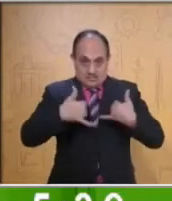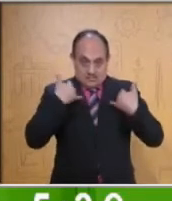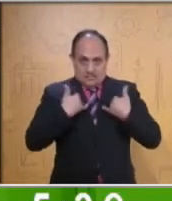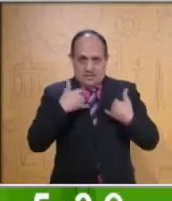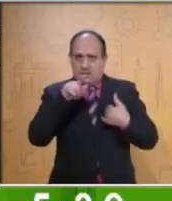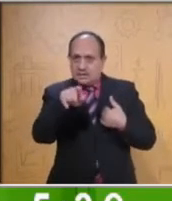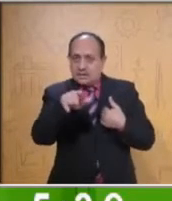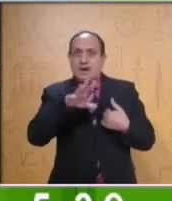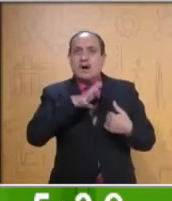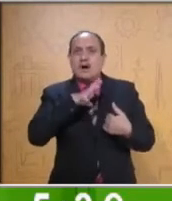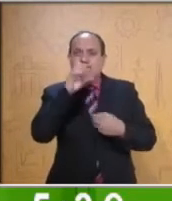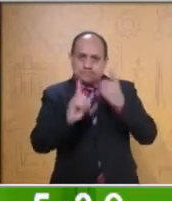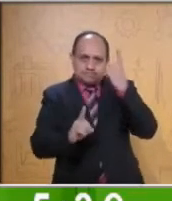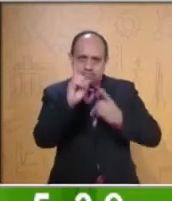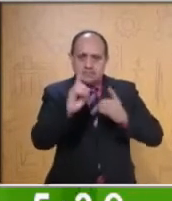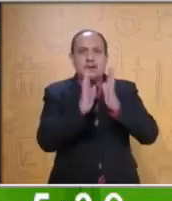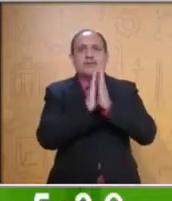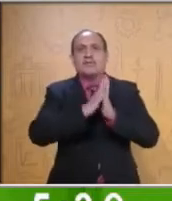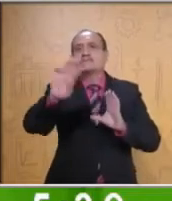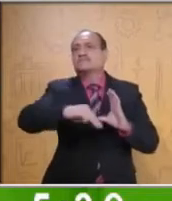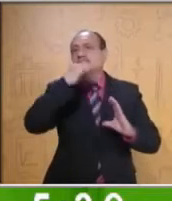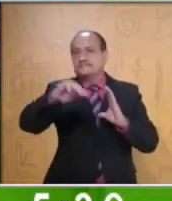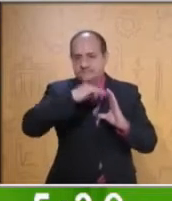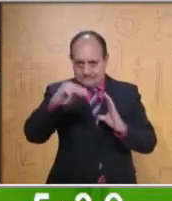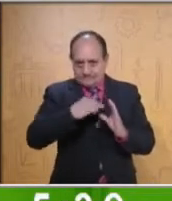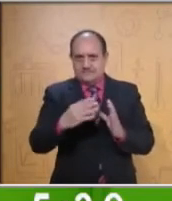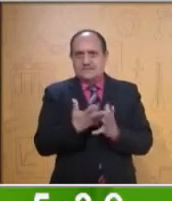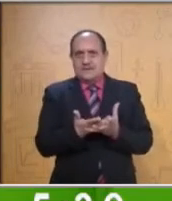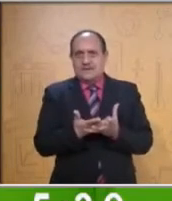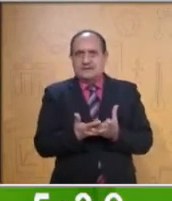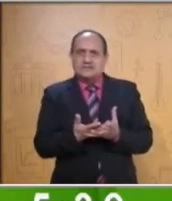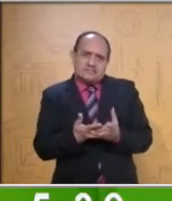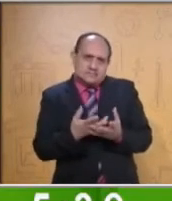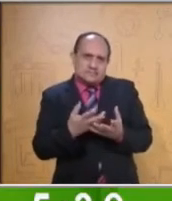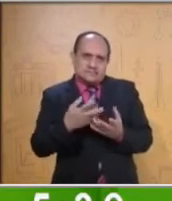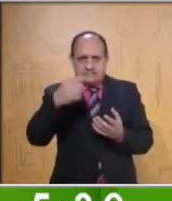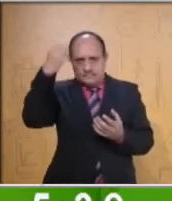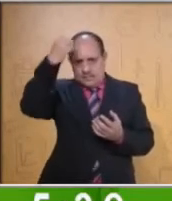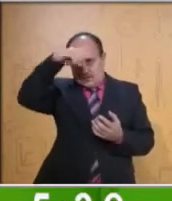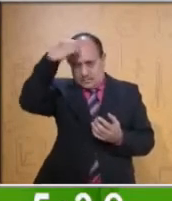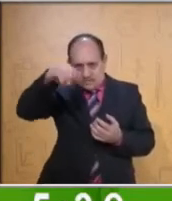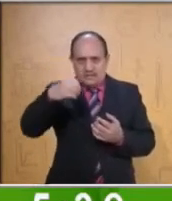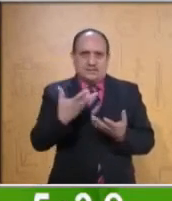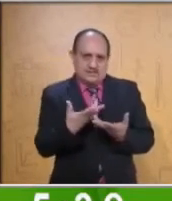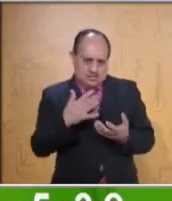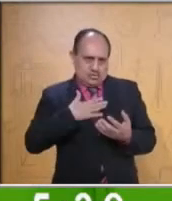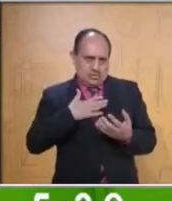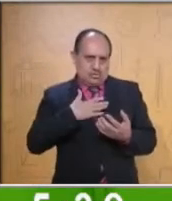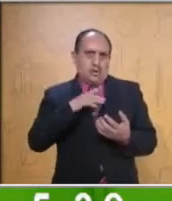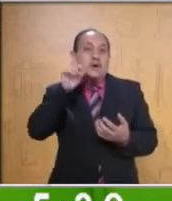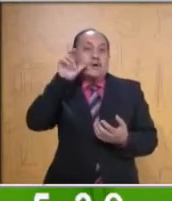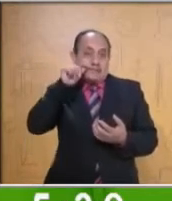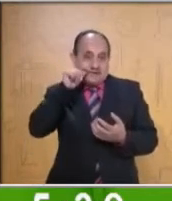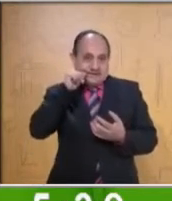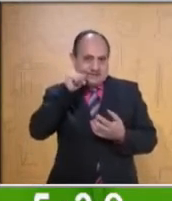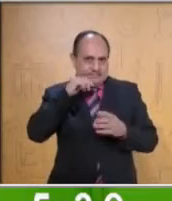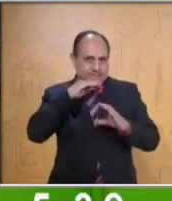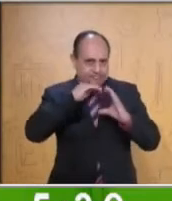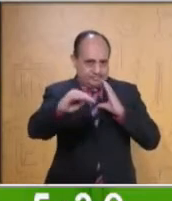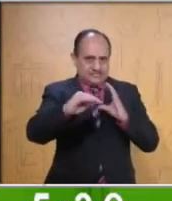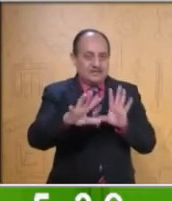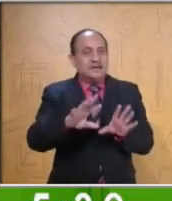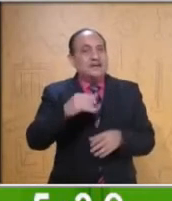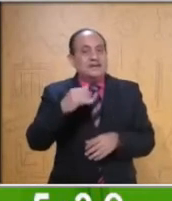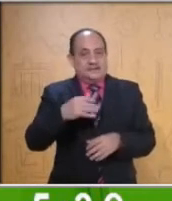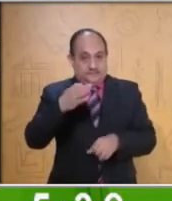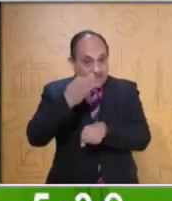tienen duda, por favor, manden sus comentarios, con gusto yo los contesto el día de mañana, porque ahorita es